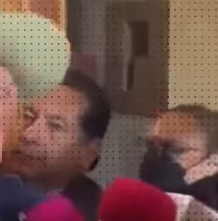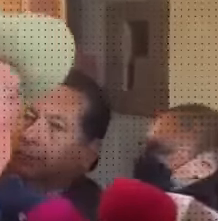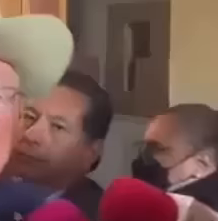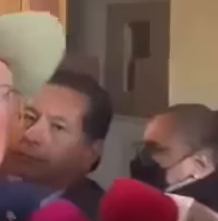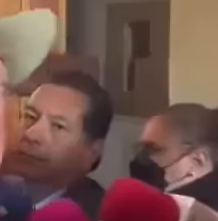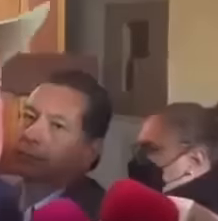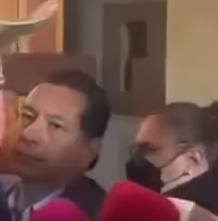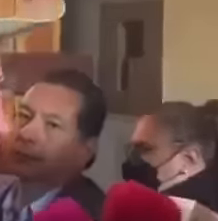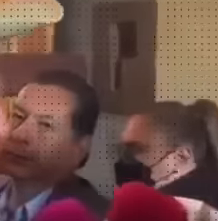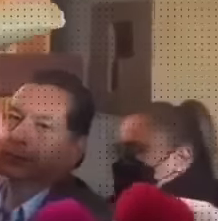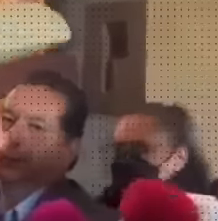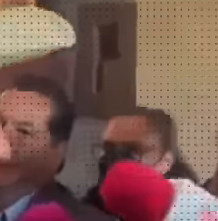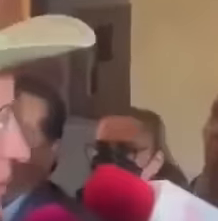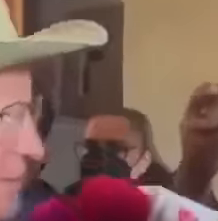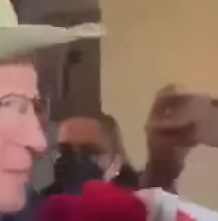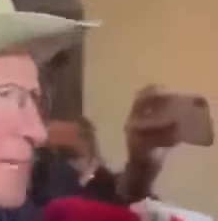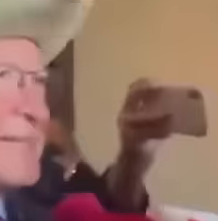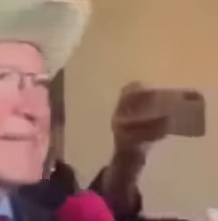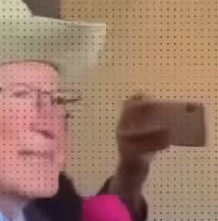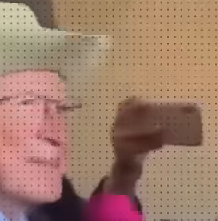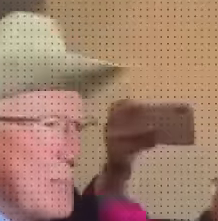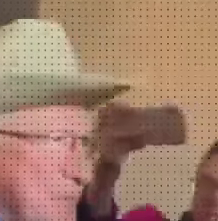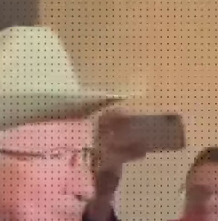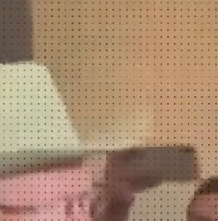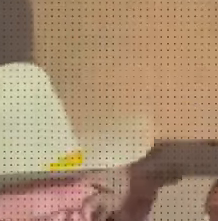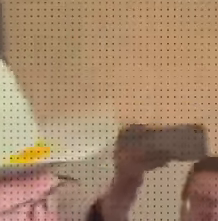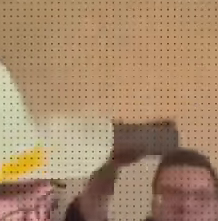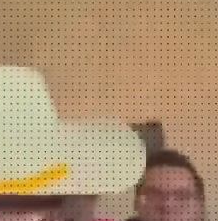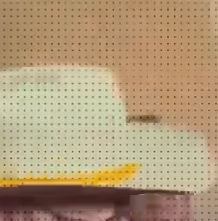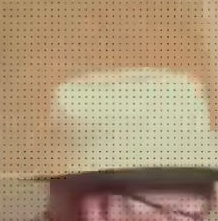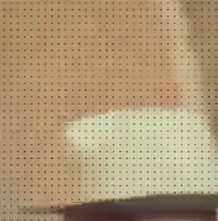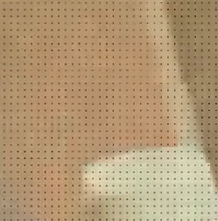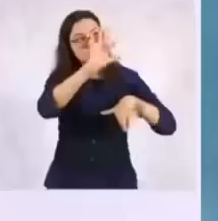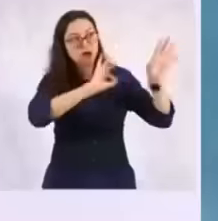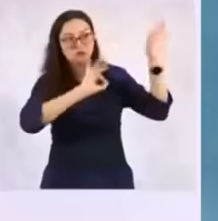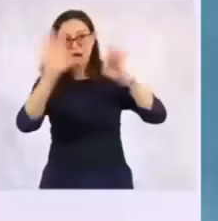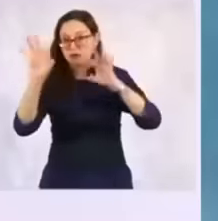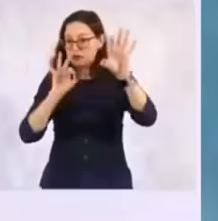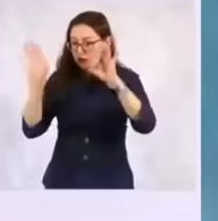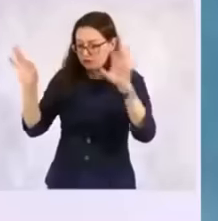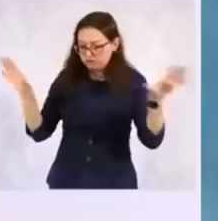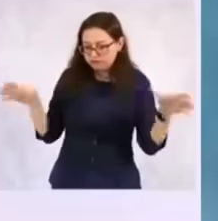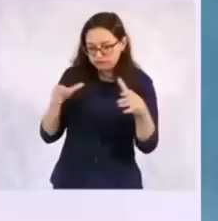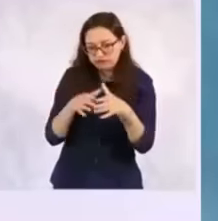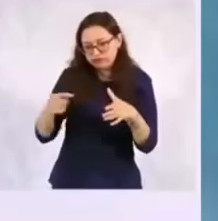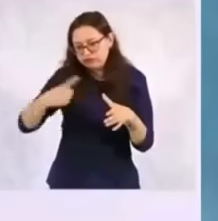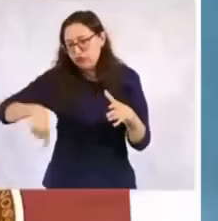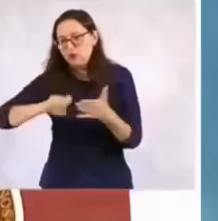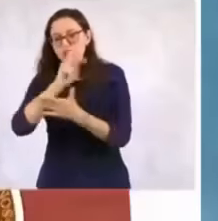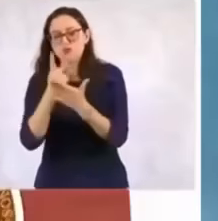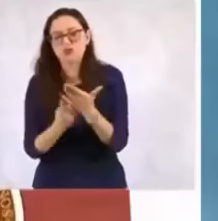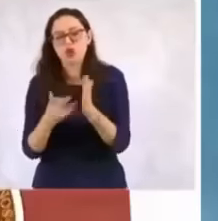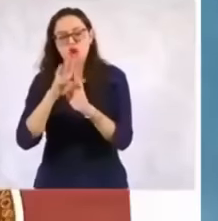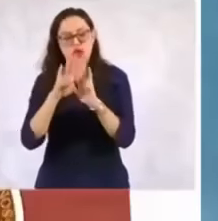están trabajando en esto. ¿Se va a reunir con la presidenta? Gracias, embajador. La propia presidenta en su